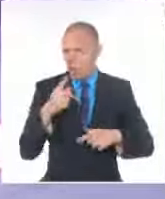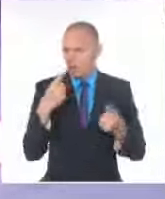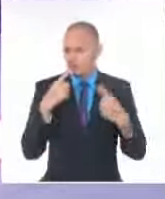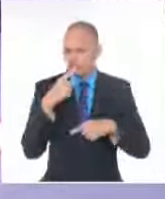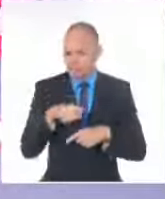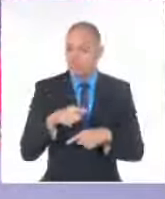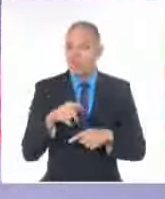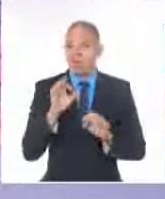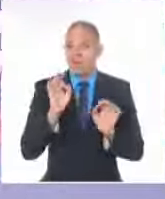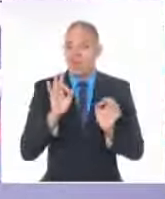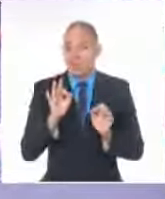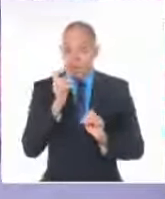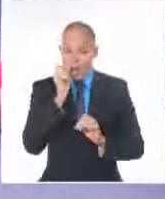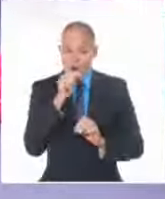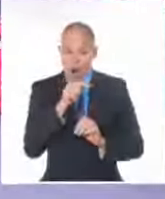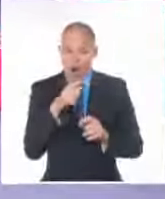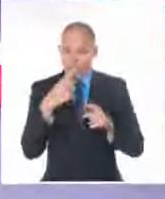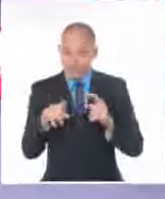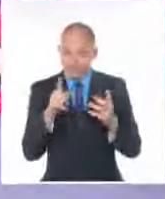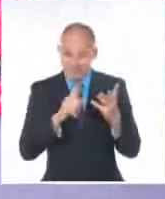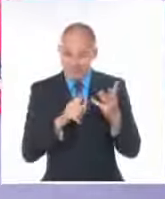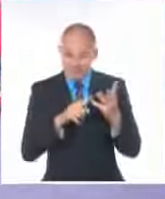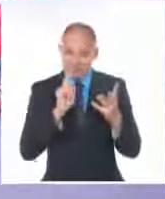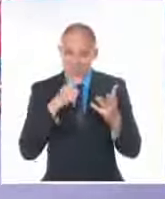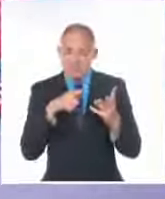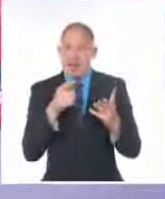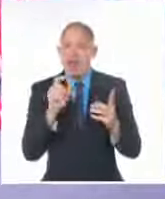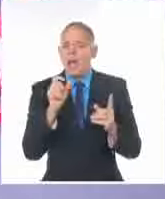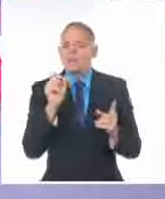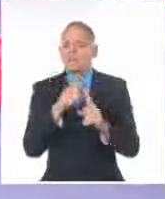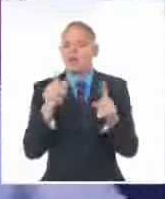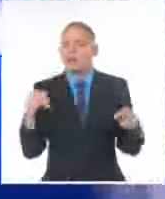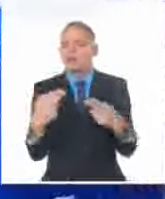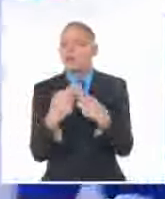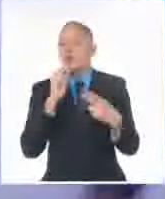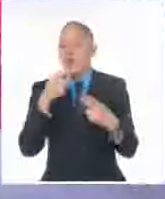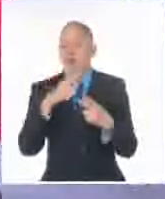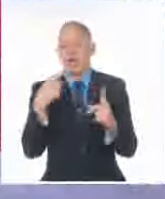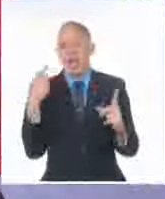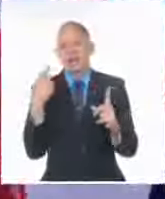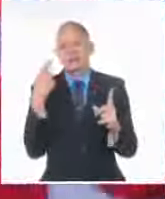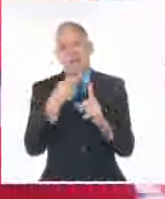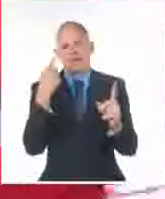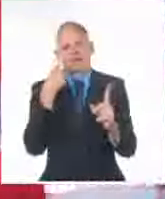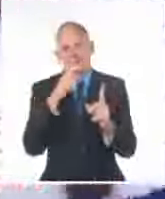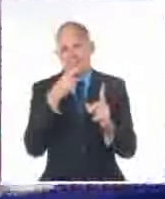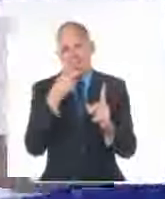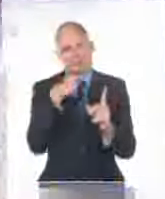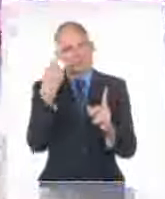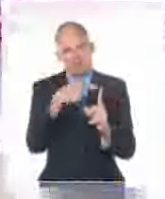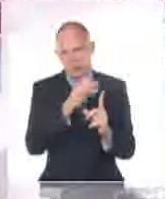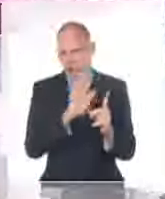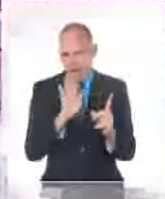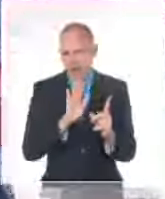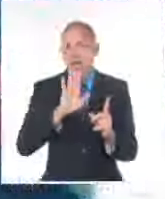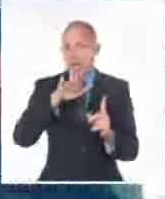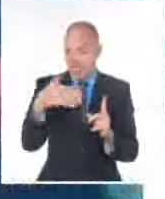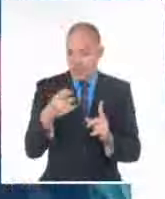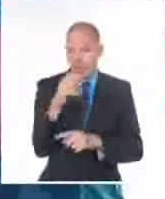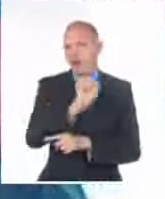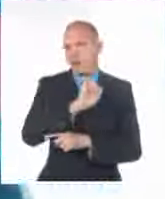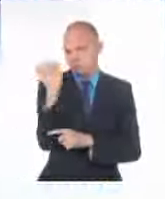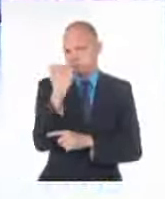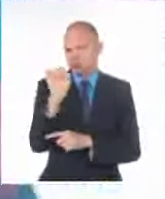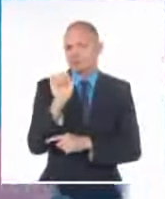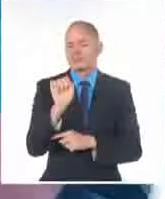el mismo primer asalto ante el local oponente en los 71, ambos con plata, mientras que Giolvis Alfrán y Osvaldo Díaz se llevaron los